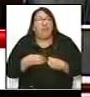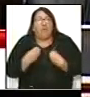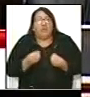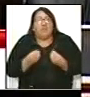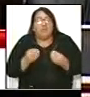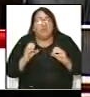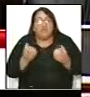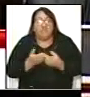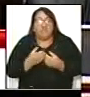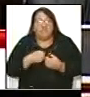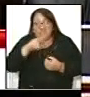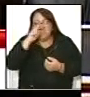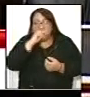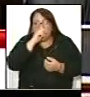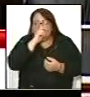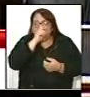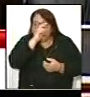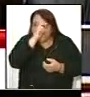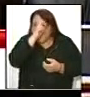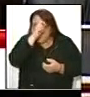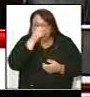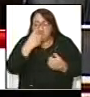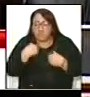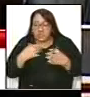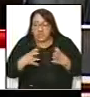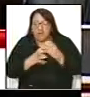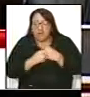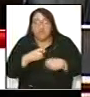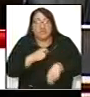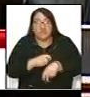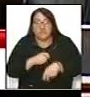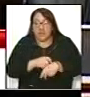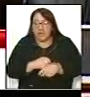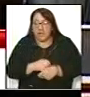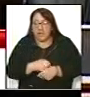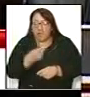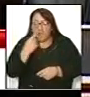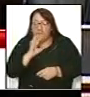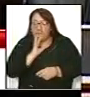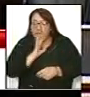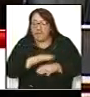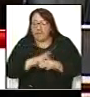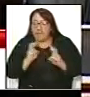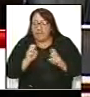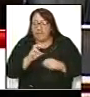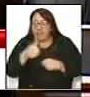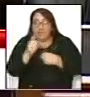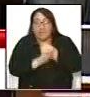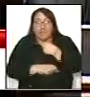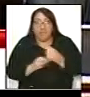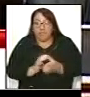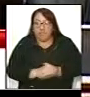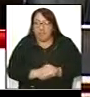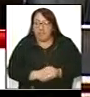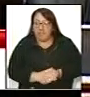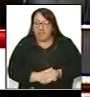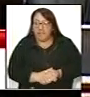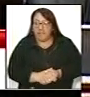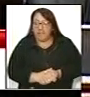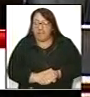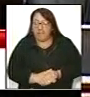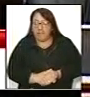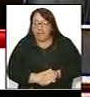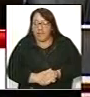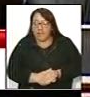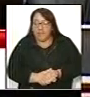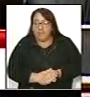el Parlamento peruano tiene que tomar tiempo para hablar sobre temas de otros países, como es este caso